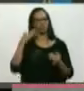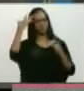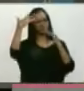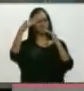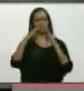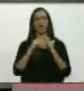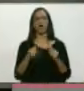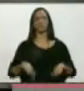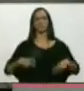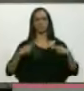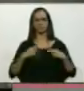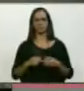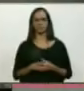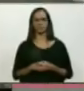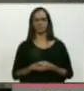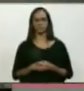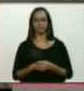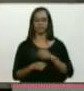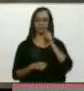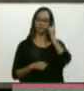vida.